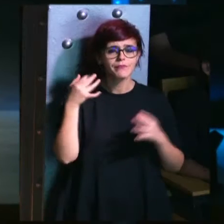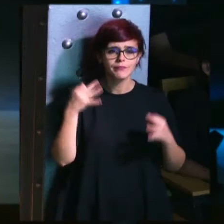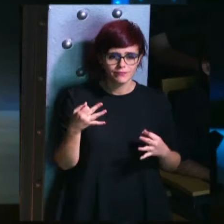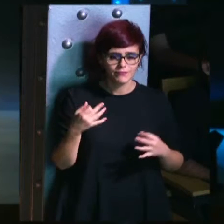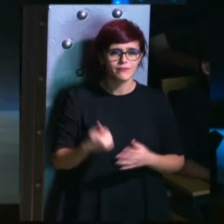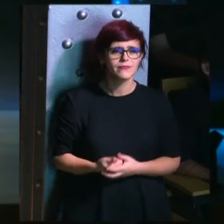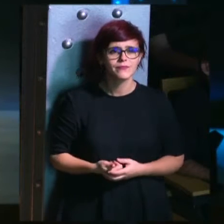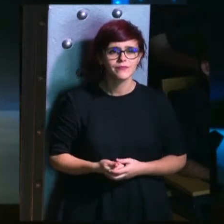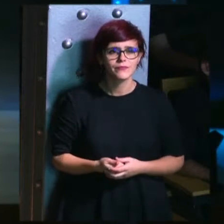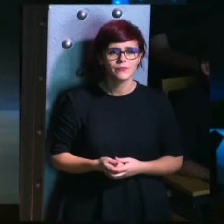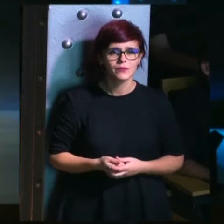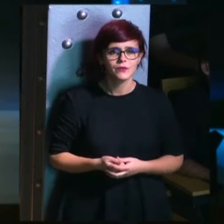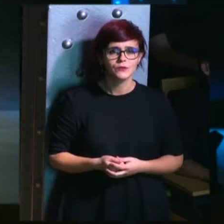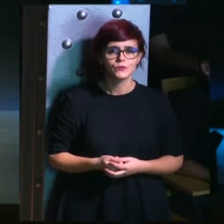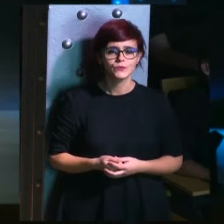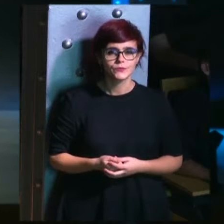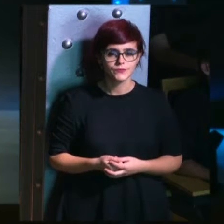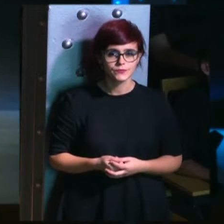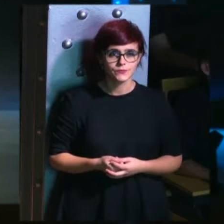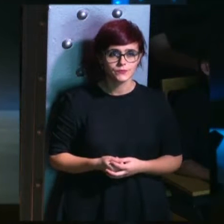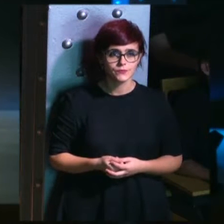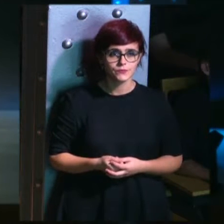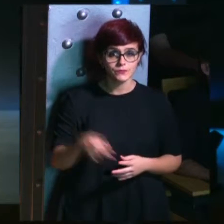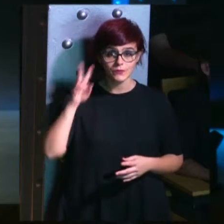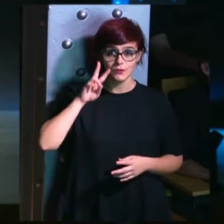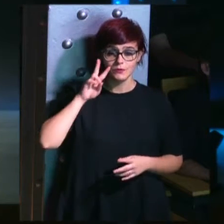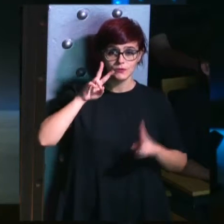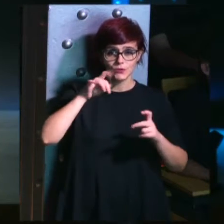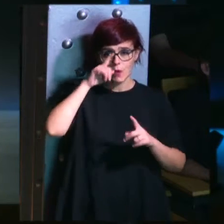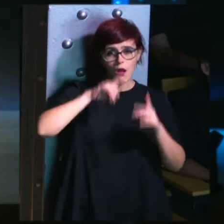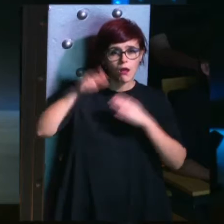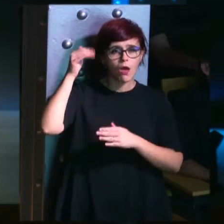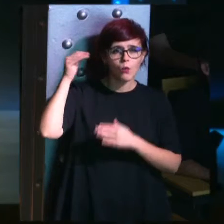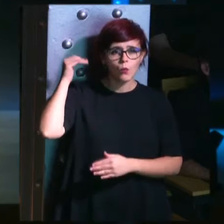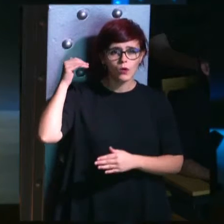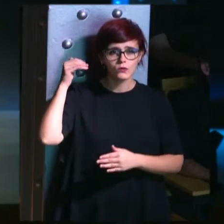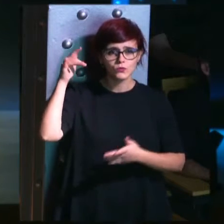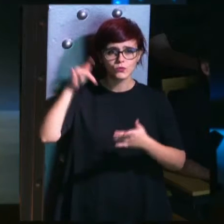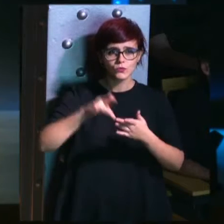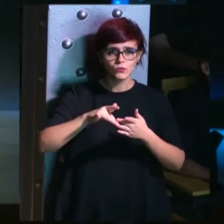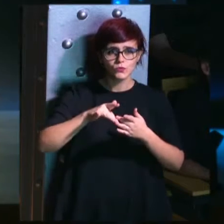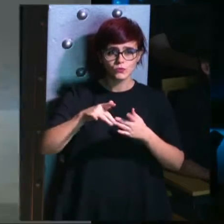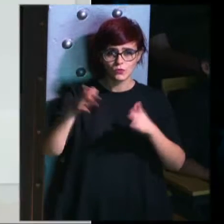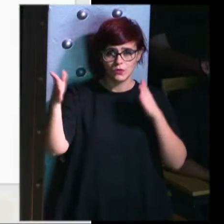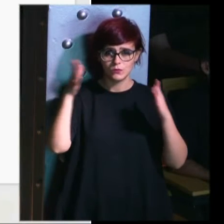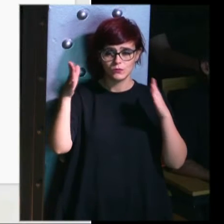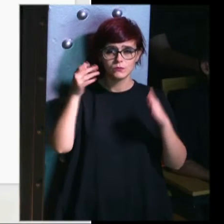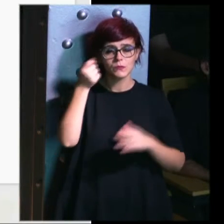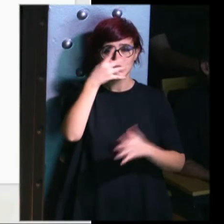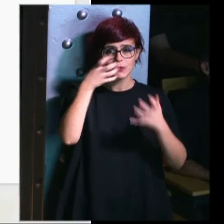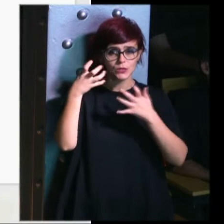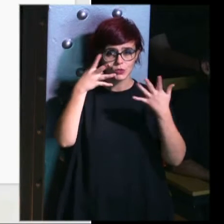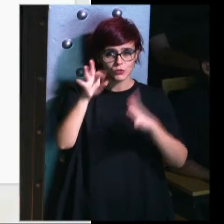Ahí, muy bien. Pues repasando nuestras cintas de recuerdos, nos trasladamos a 1990 y